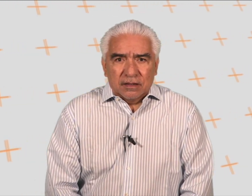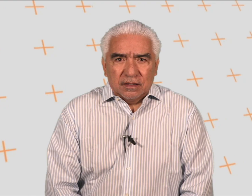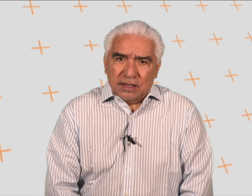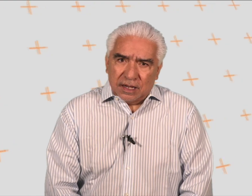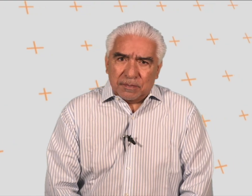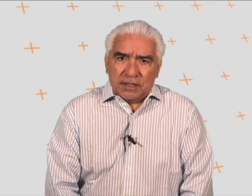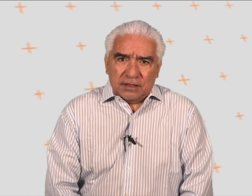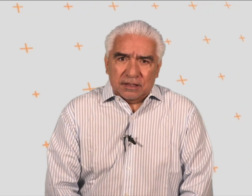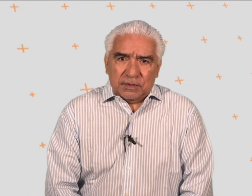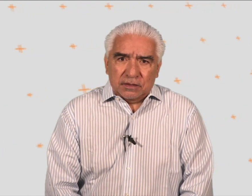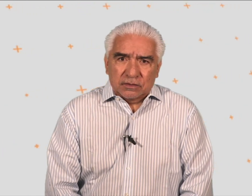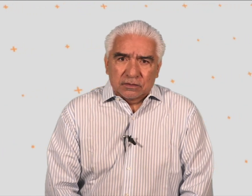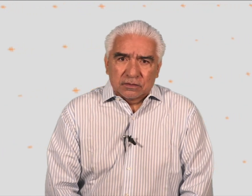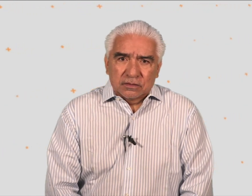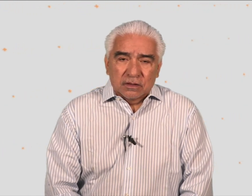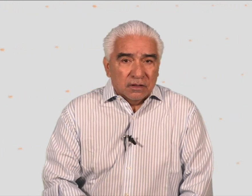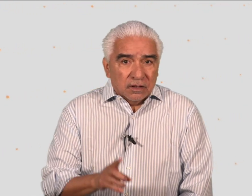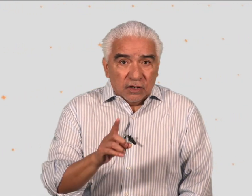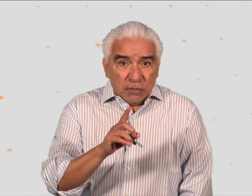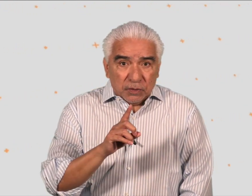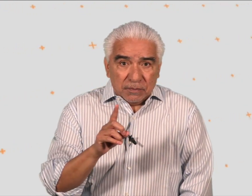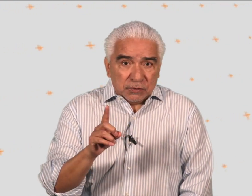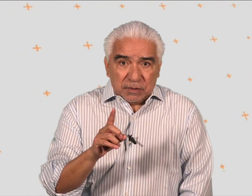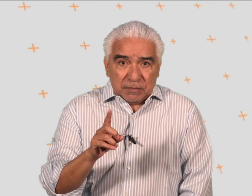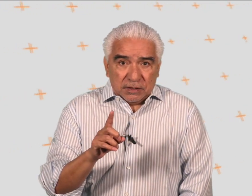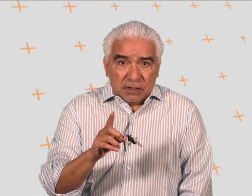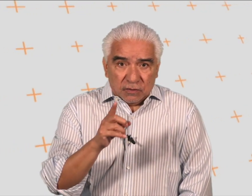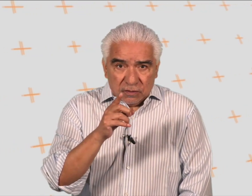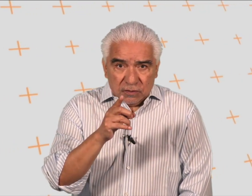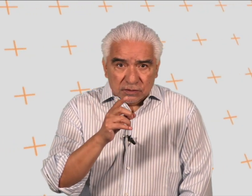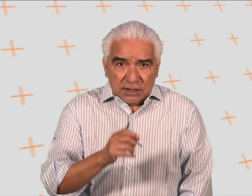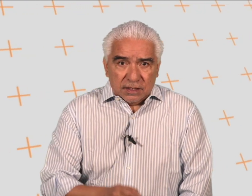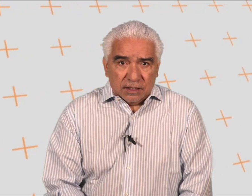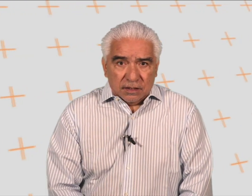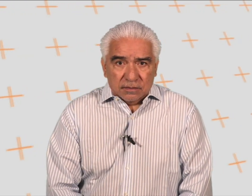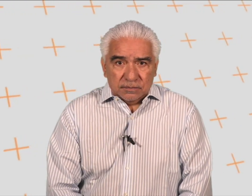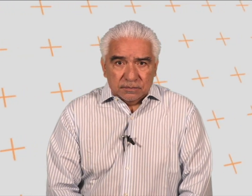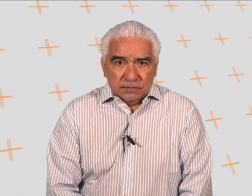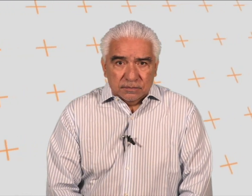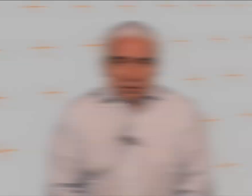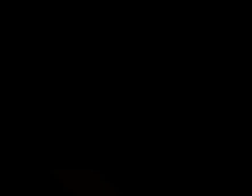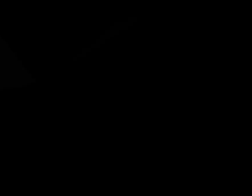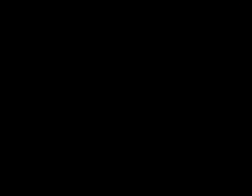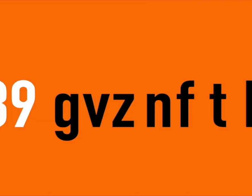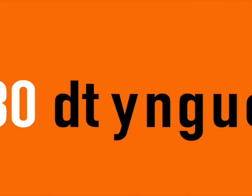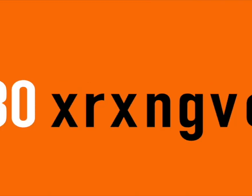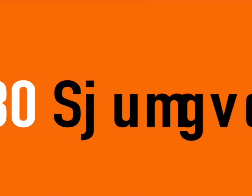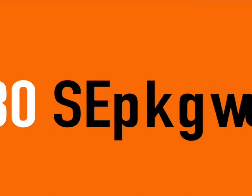y el amedrentamiento. No podemos permitirlo, no se deje engañar.